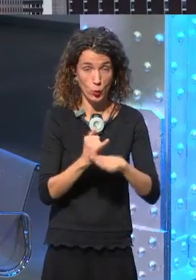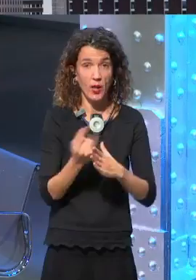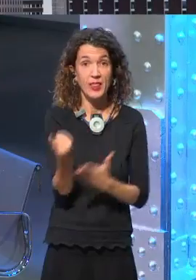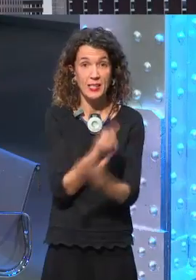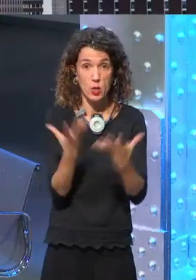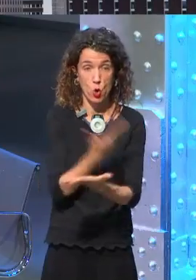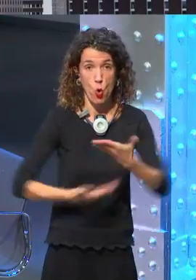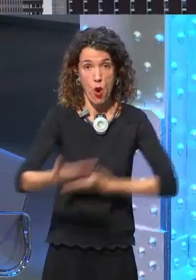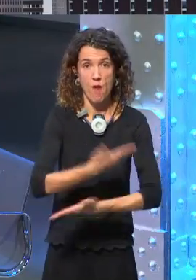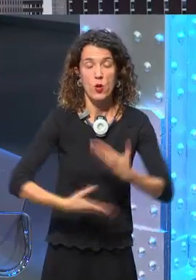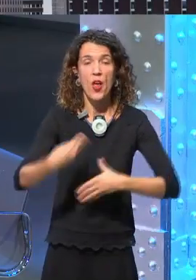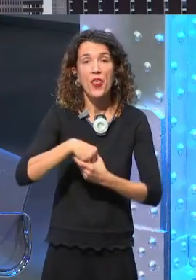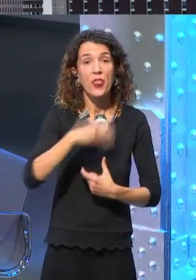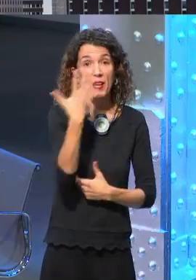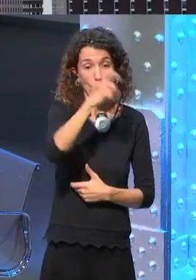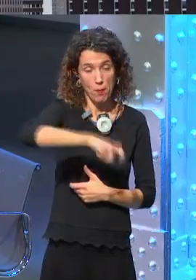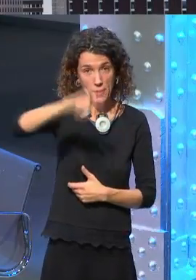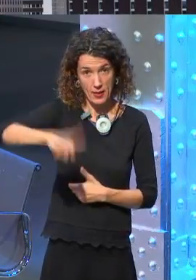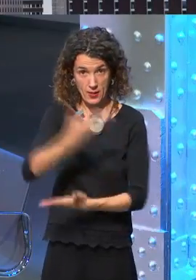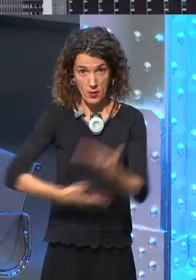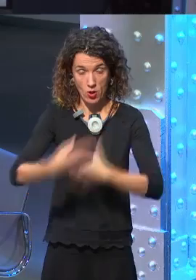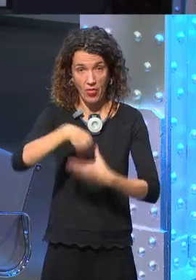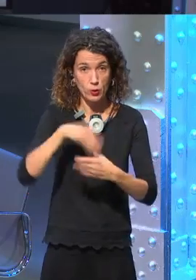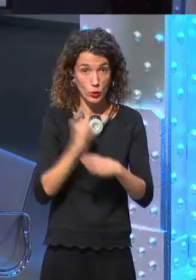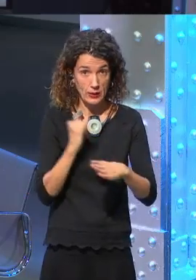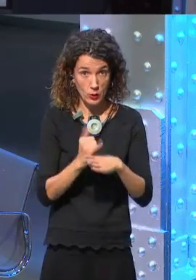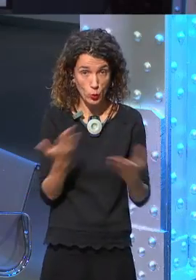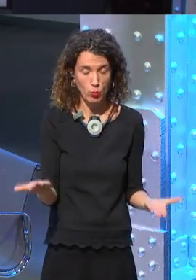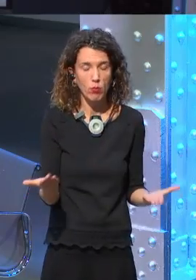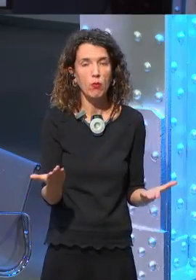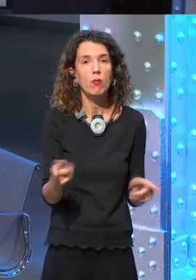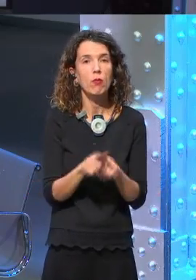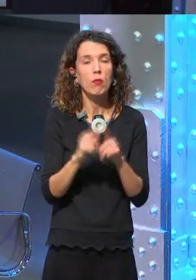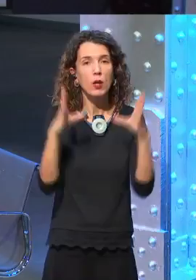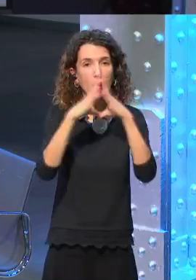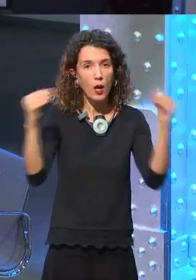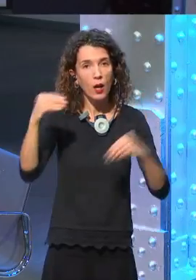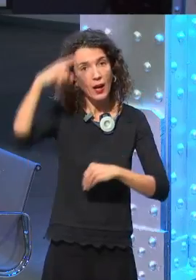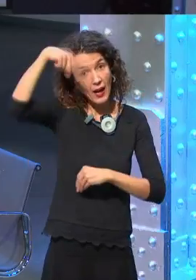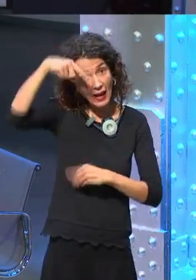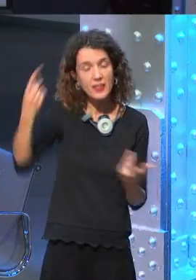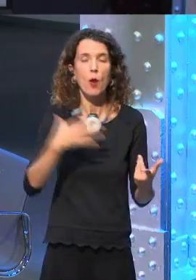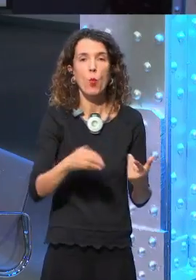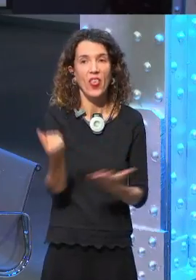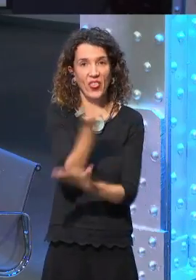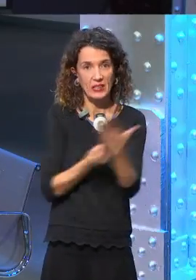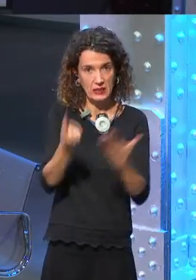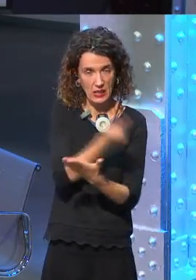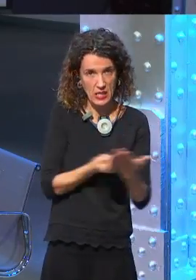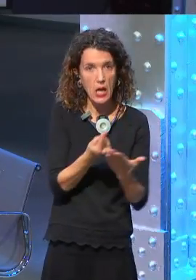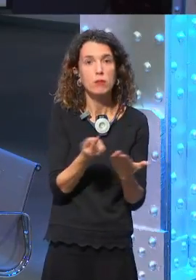diseño colaborativo de 5 personas de nuestro instituto y nuestra cátedra podía diseñar